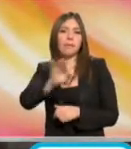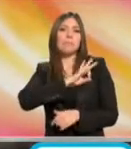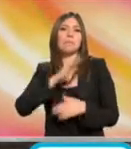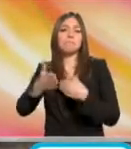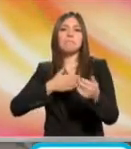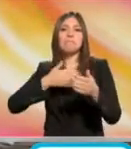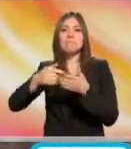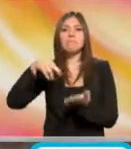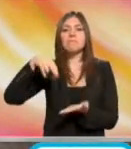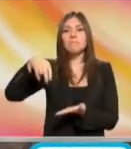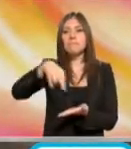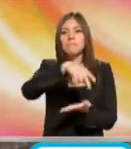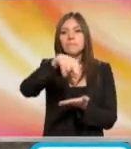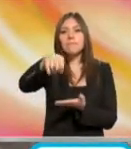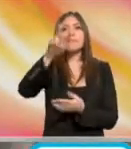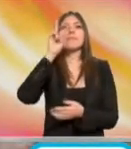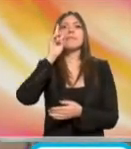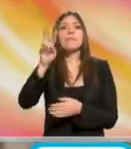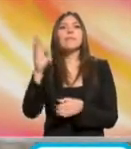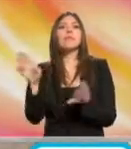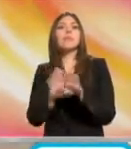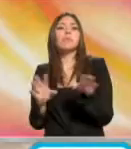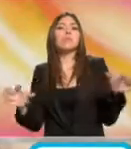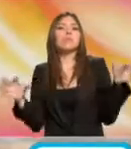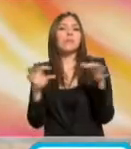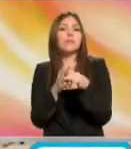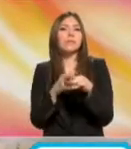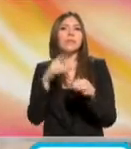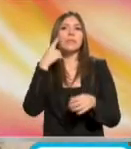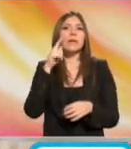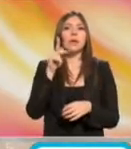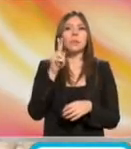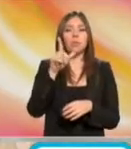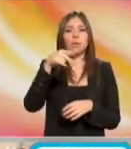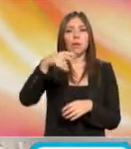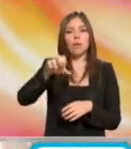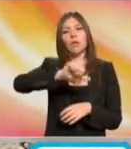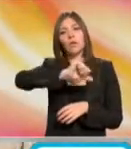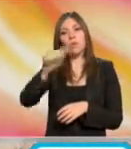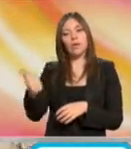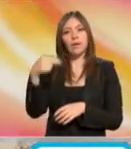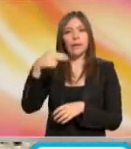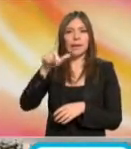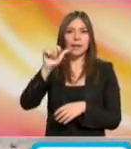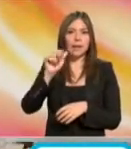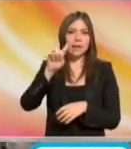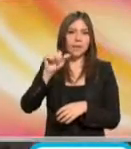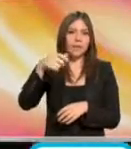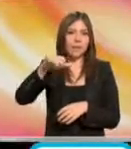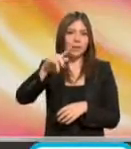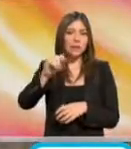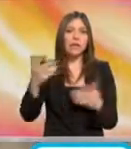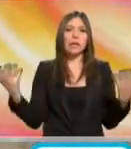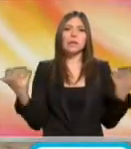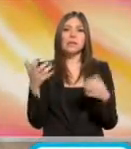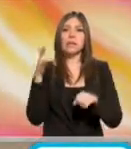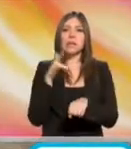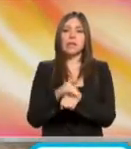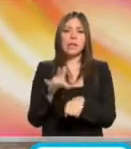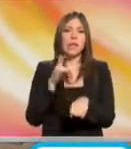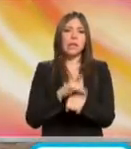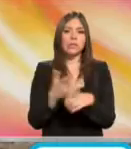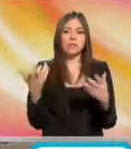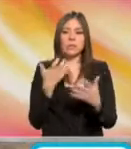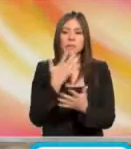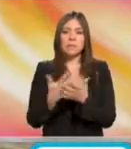caminar y ver todo lo que es relativo al pulque, y también la que sería La Vaquita. Ya. que hacen quesos artesanales desde hace